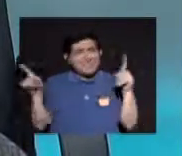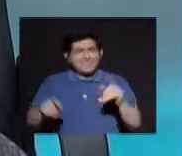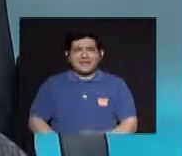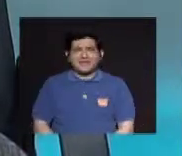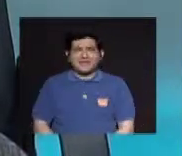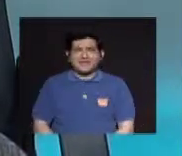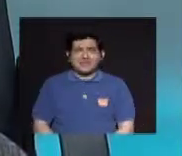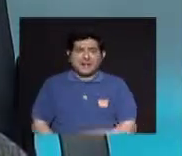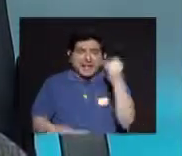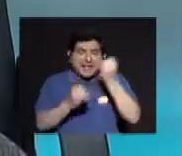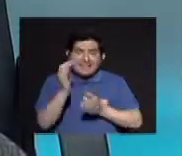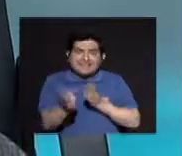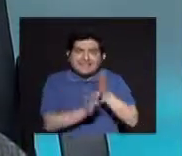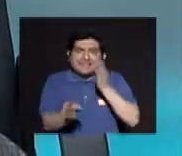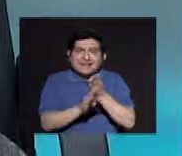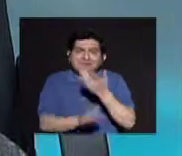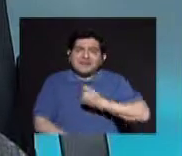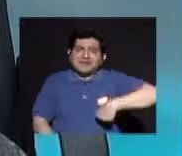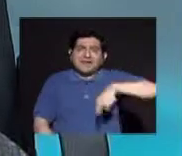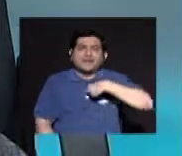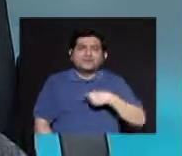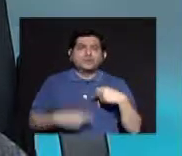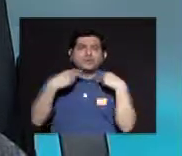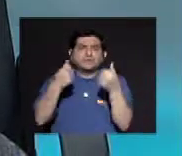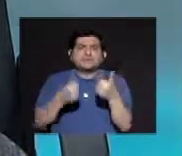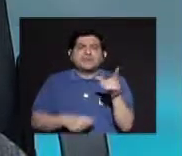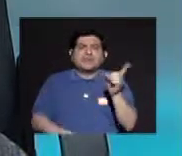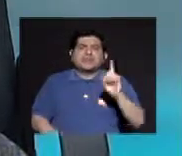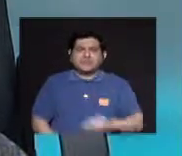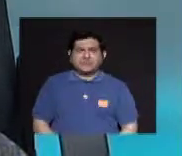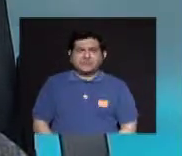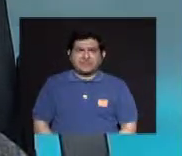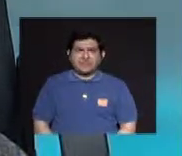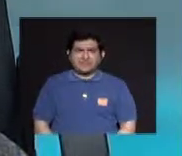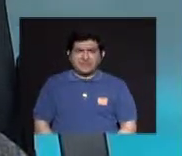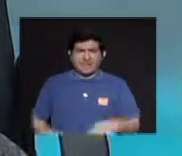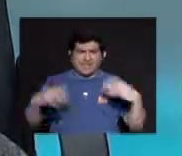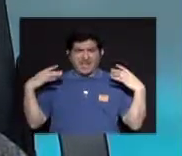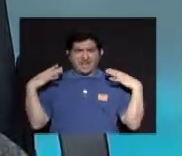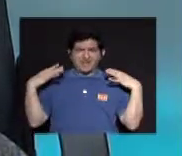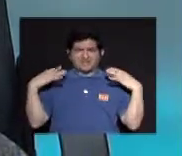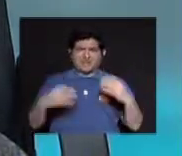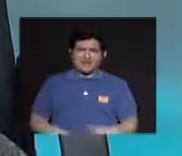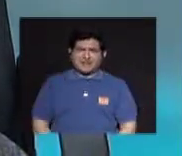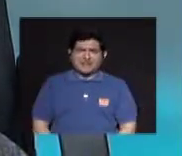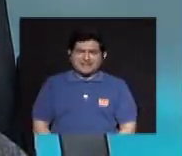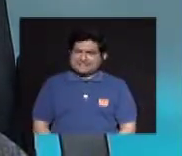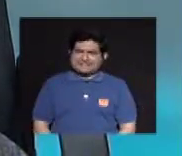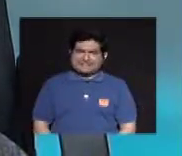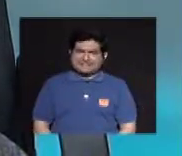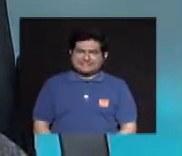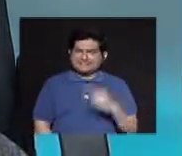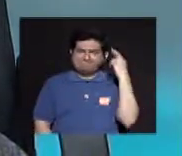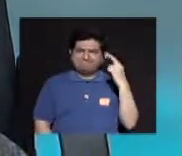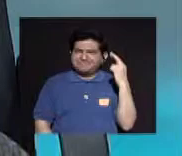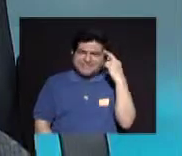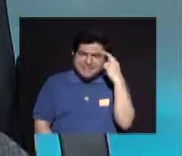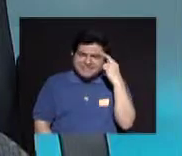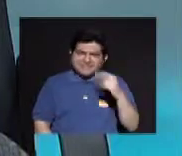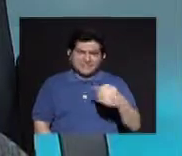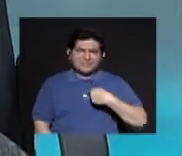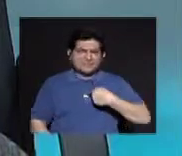¿qué pasa? Cuando terminemos la carrera, ¿a dónde vamos a estar inmediatamente? Vamos a estar en Los Ángeles y yo me iba a Chapman. Entonces también por eso fue